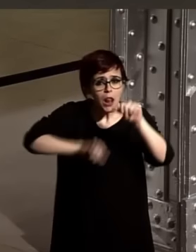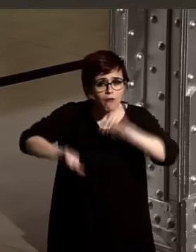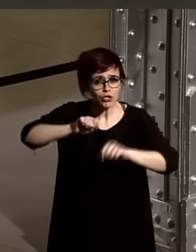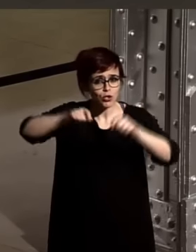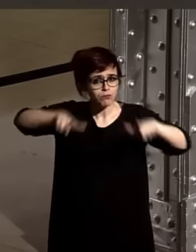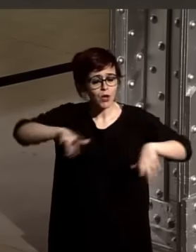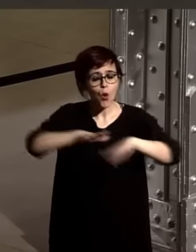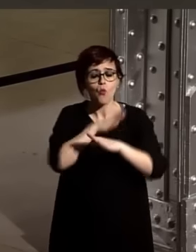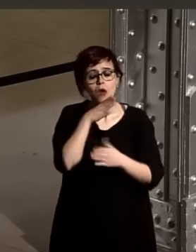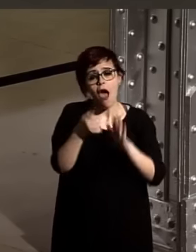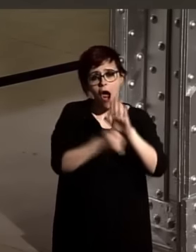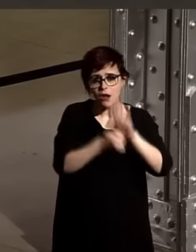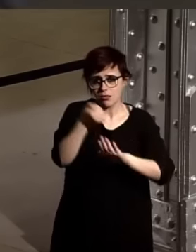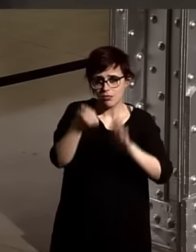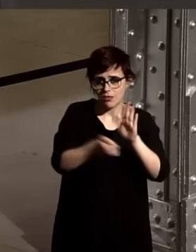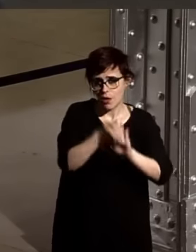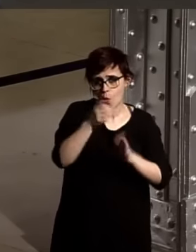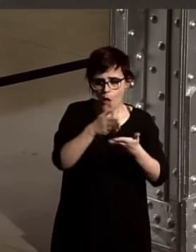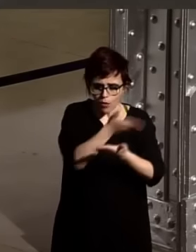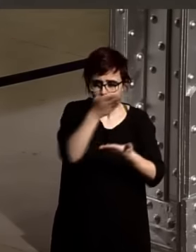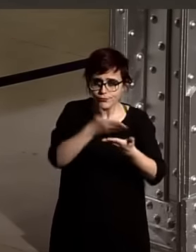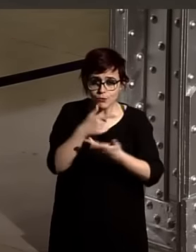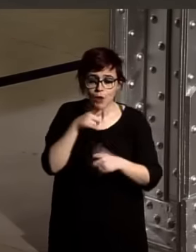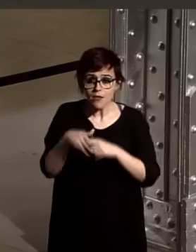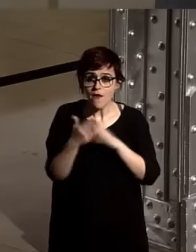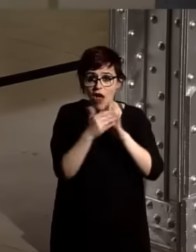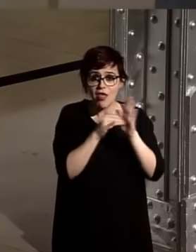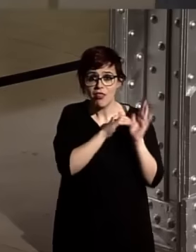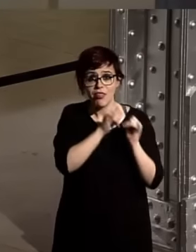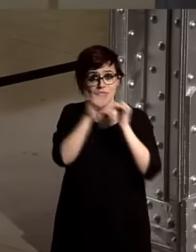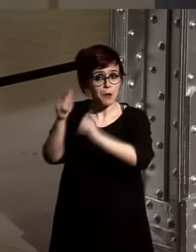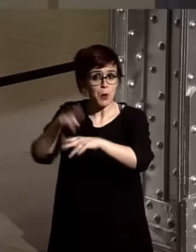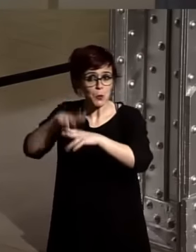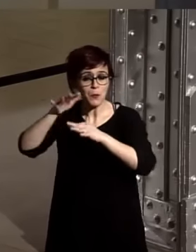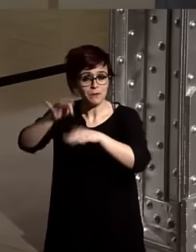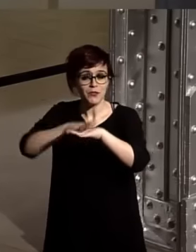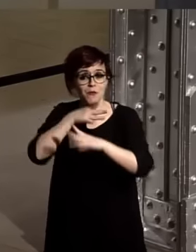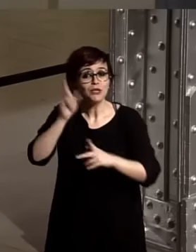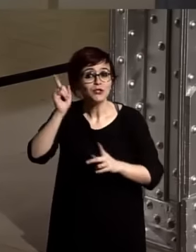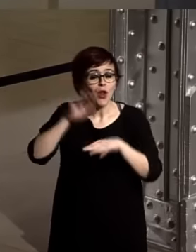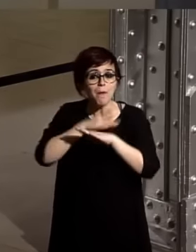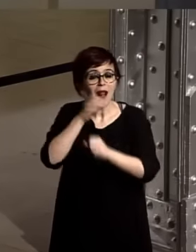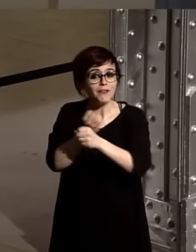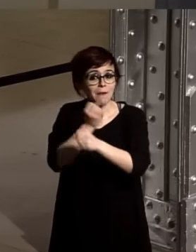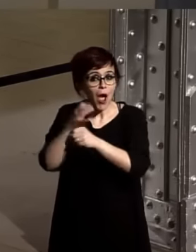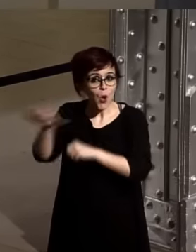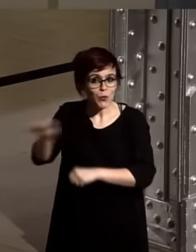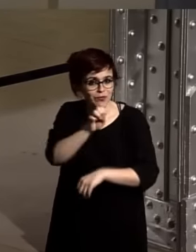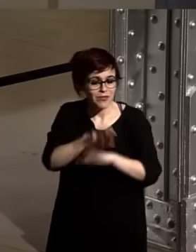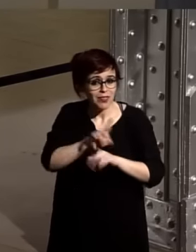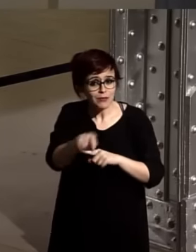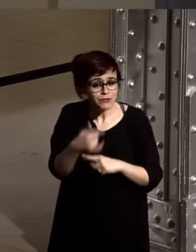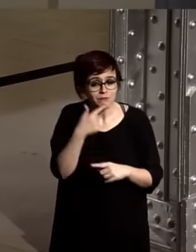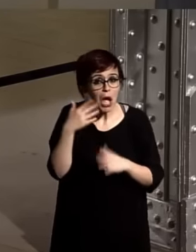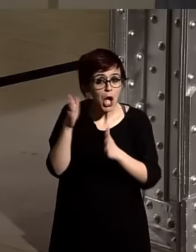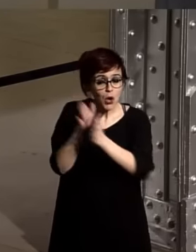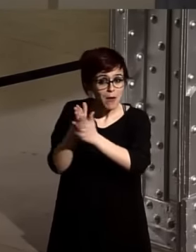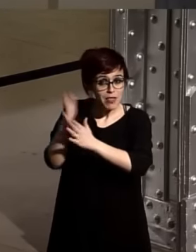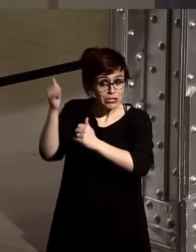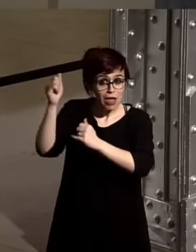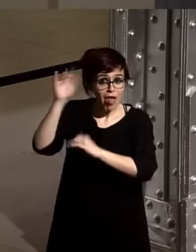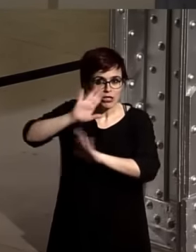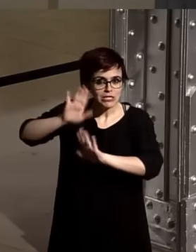paypals para que los leyera y no volví más a Valencia solo volví pues para los papeles del traslado pero ni me despedí de mis compañeros